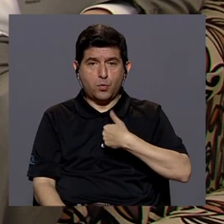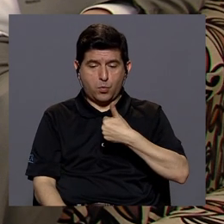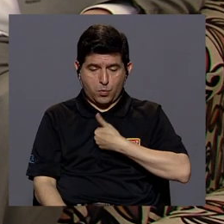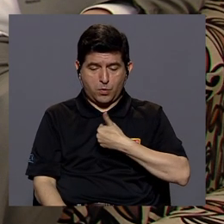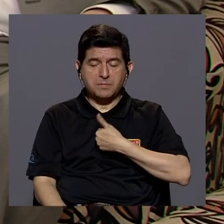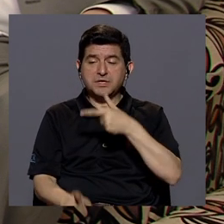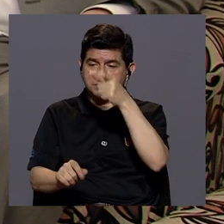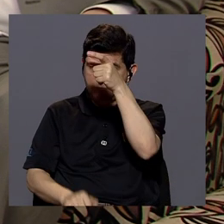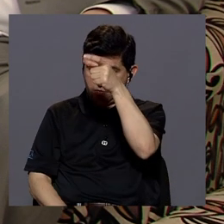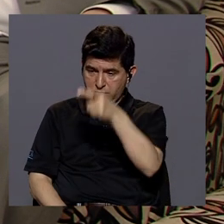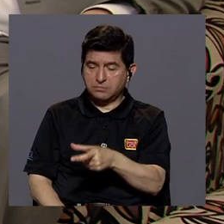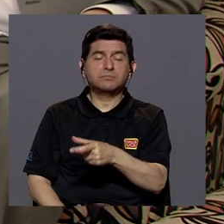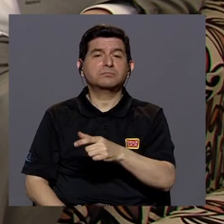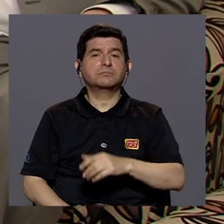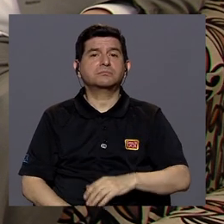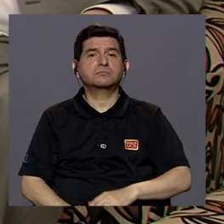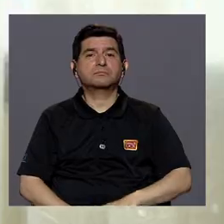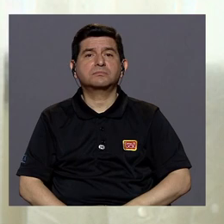Sí.